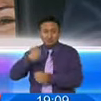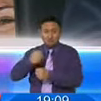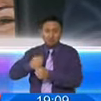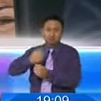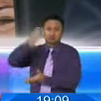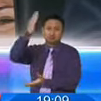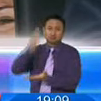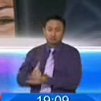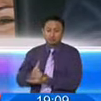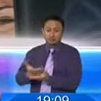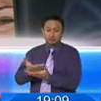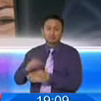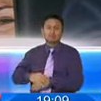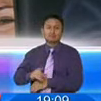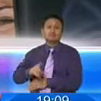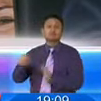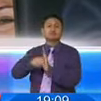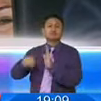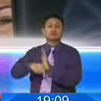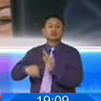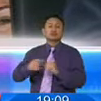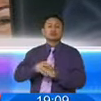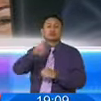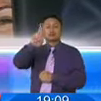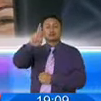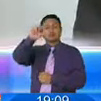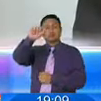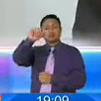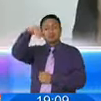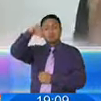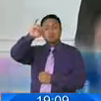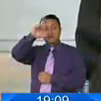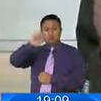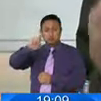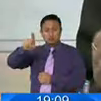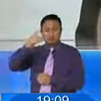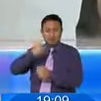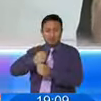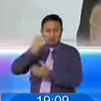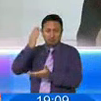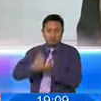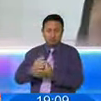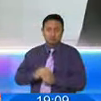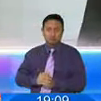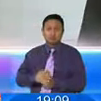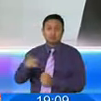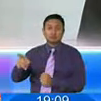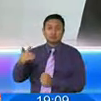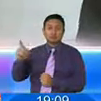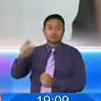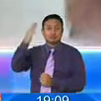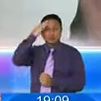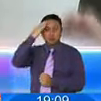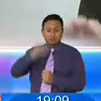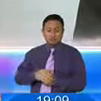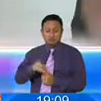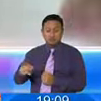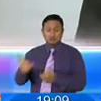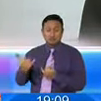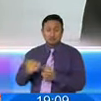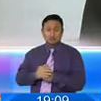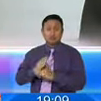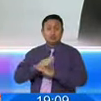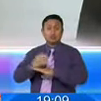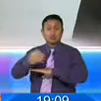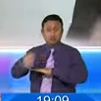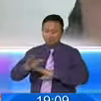del Ecuador, doctor Ramiro Alfredo Rivadeneira Silva. Lo que debe saber el señor Rivadeneira, que ya no es más